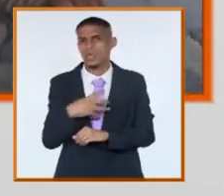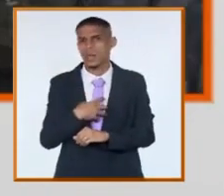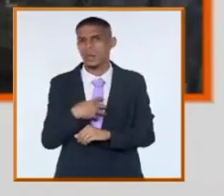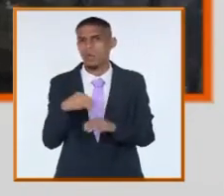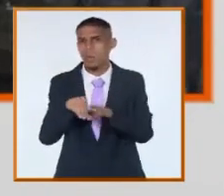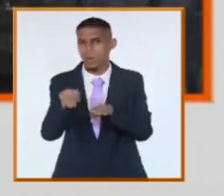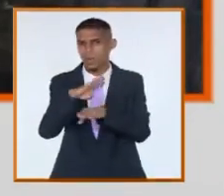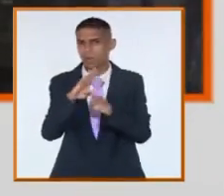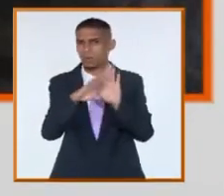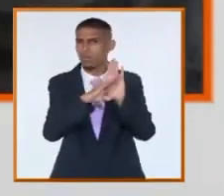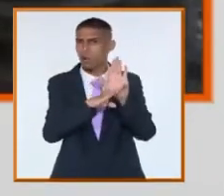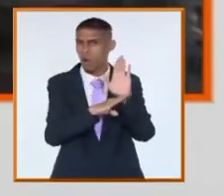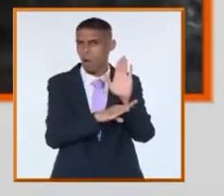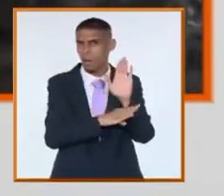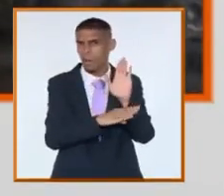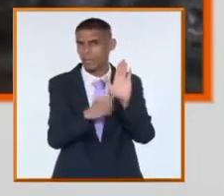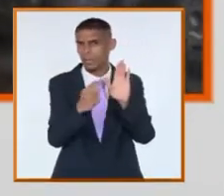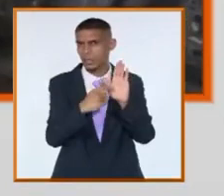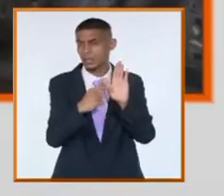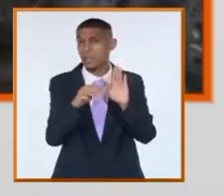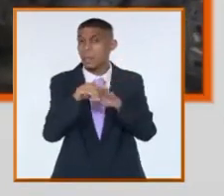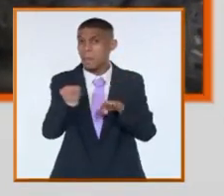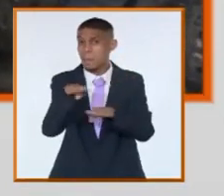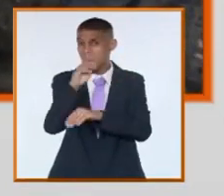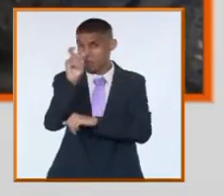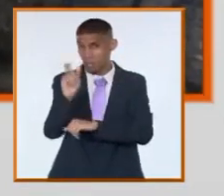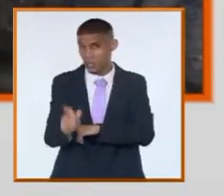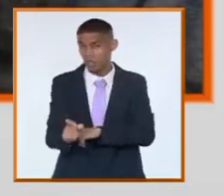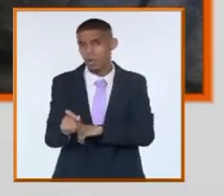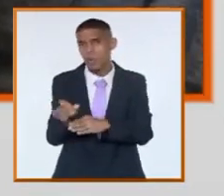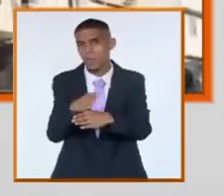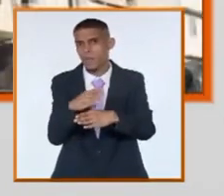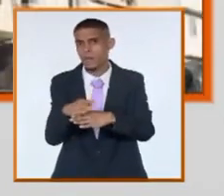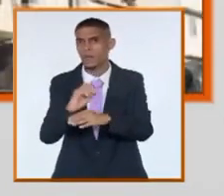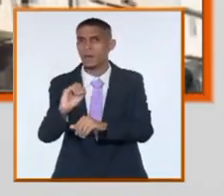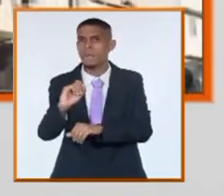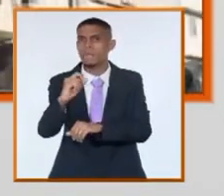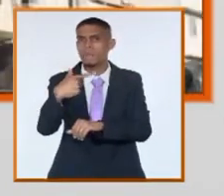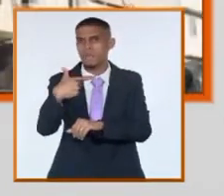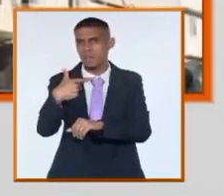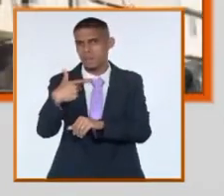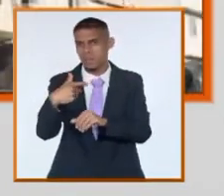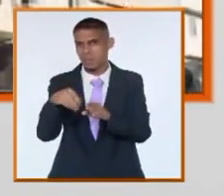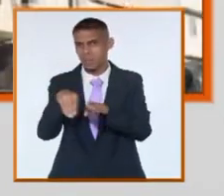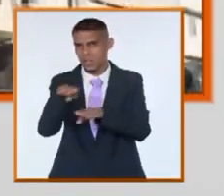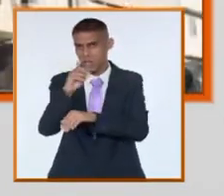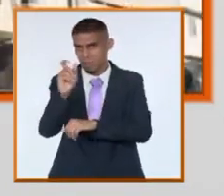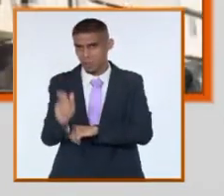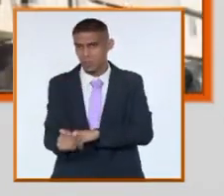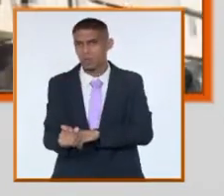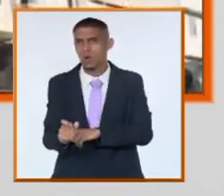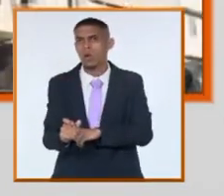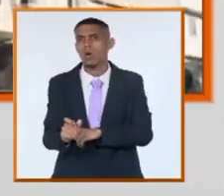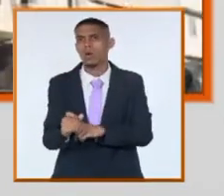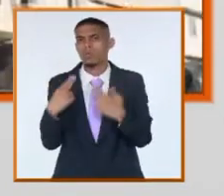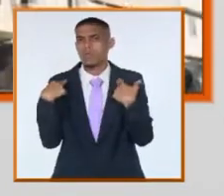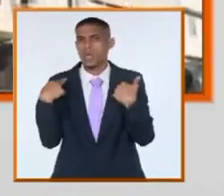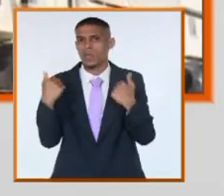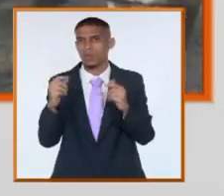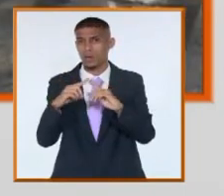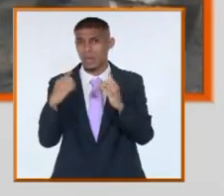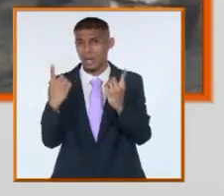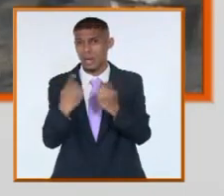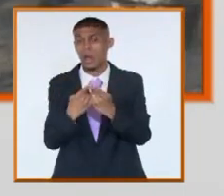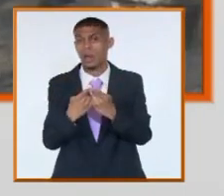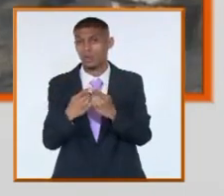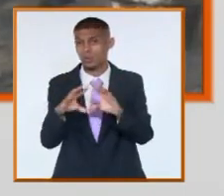ministerio donde Bueno desde el ministro los viceministros la parte de los directores generales que tiene el Ministerio que